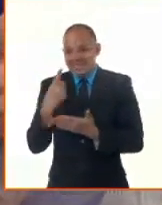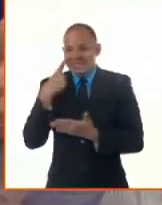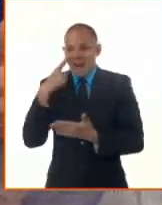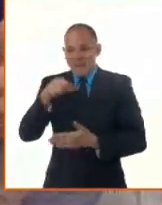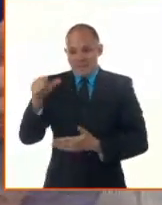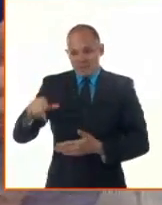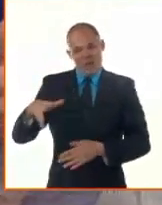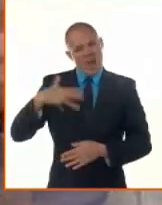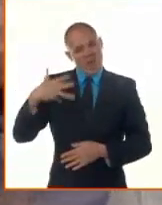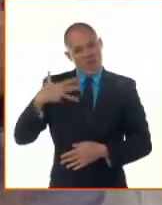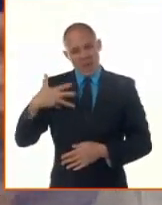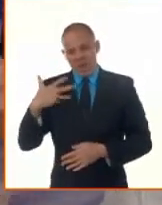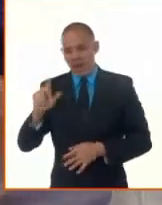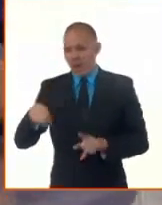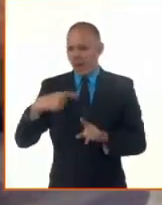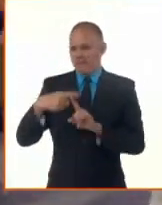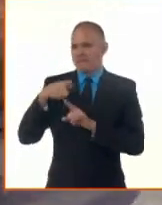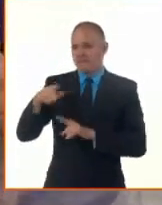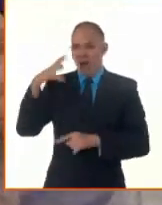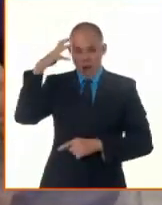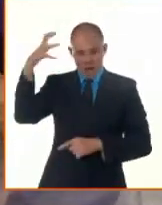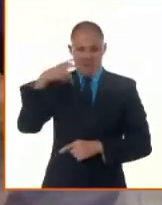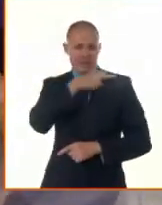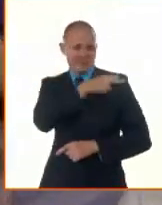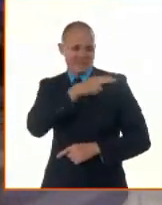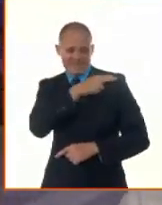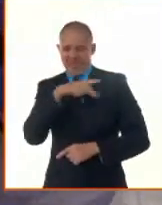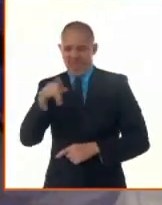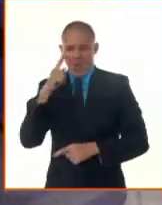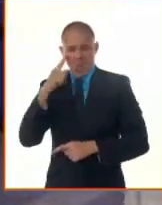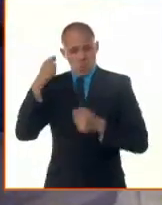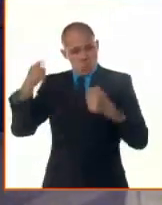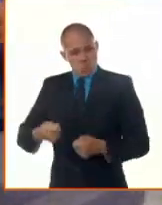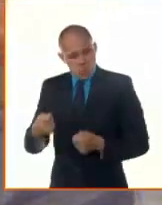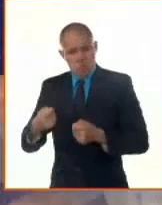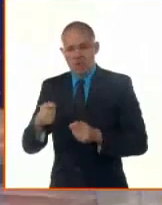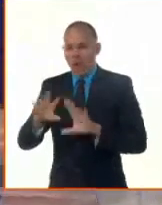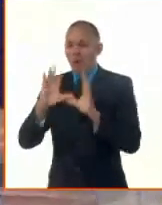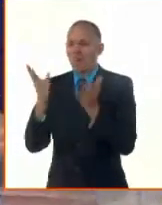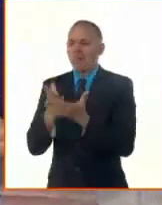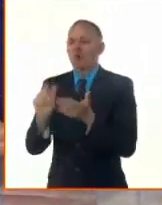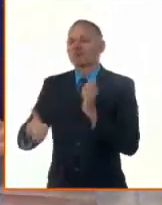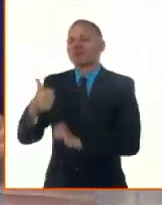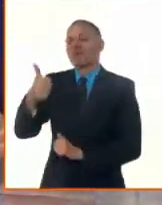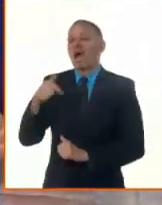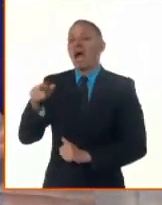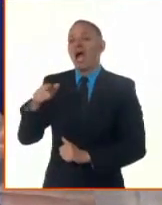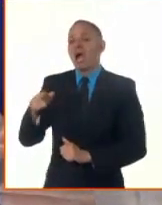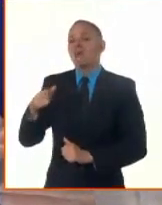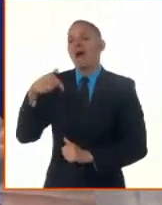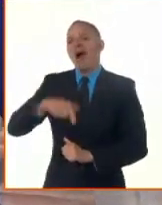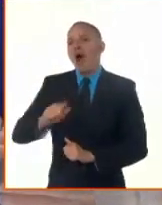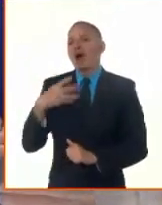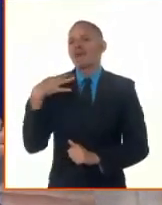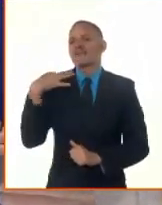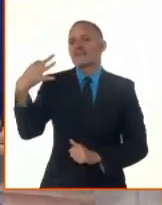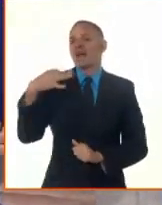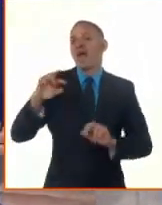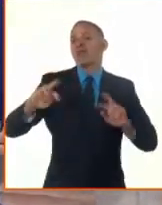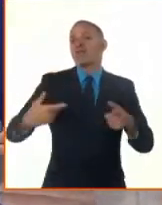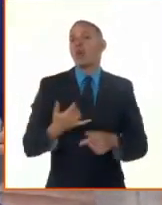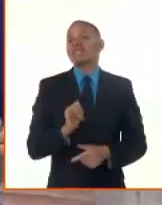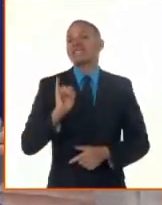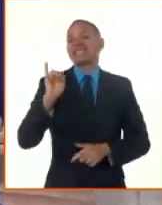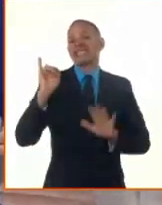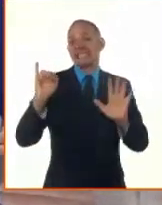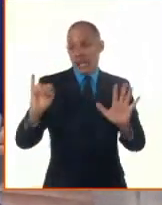gobierno ultracon ser Ultra ortodoxo ultraderechista un netanyajo en su sexto gobierno que no